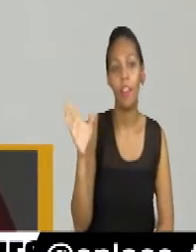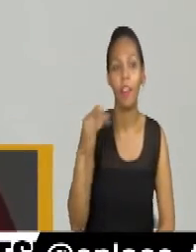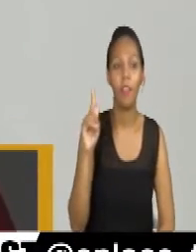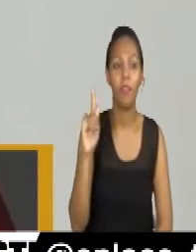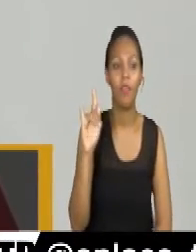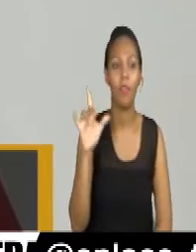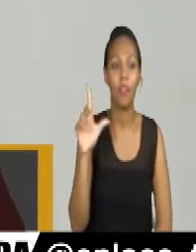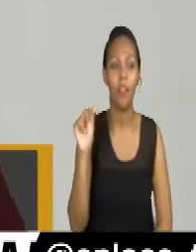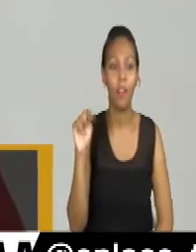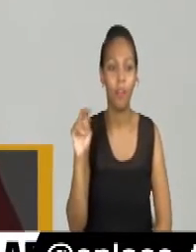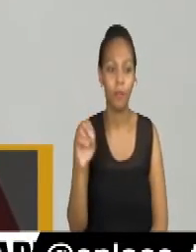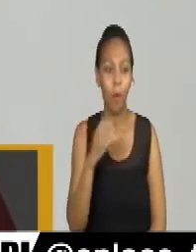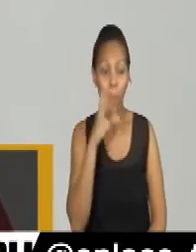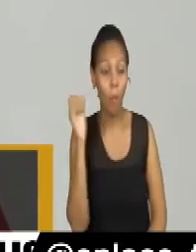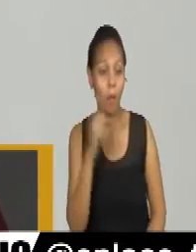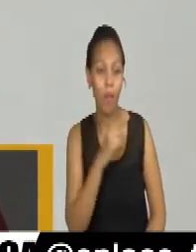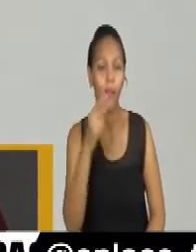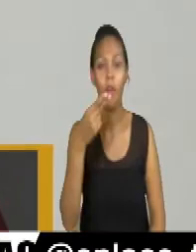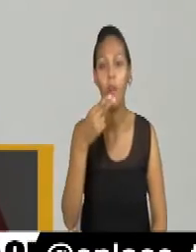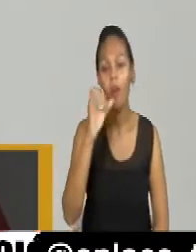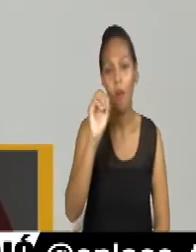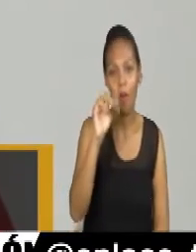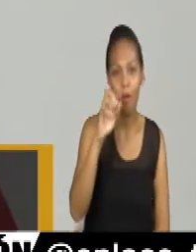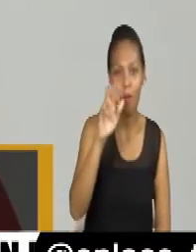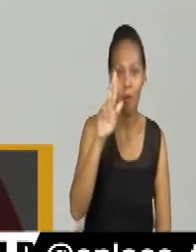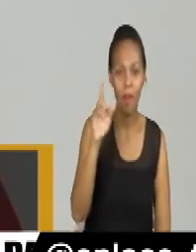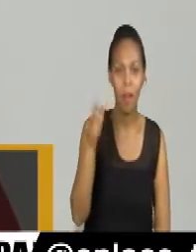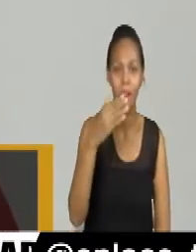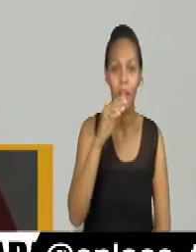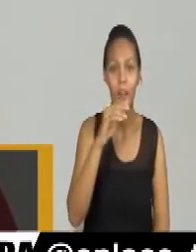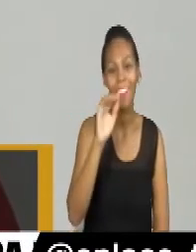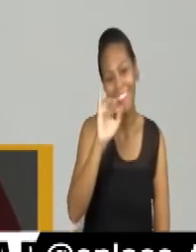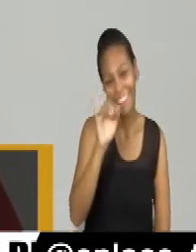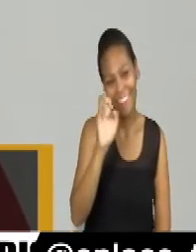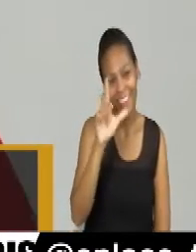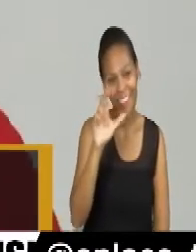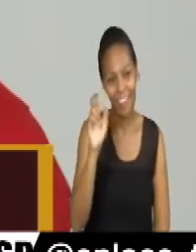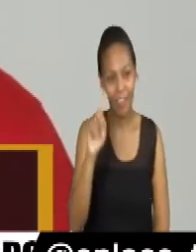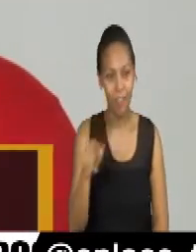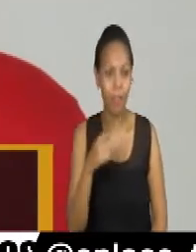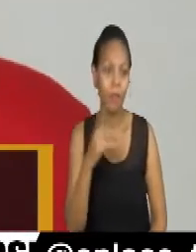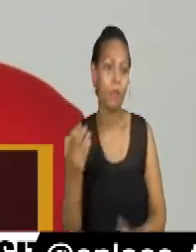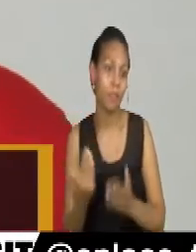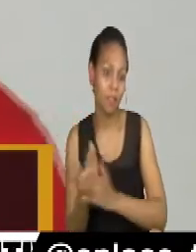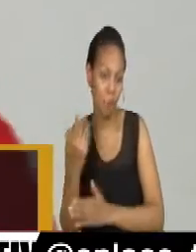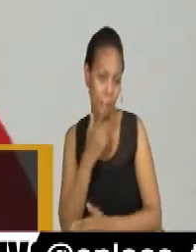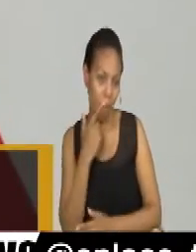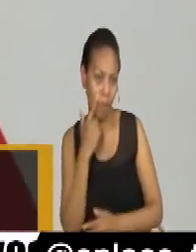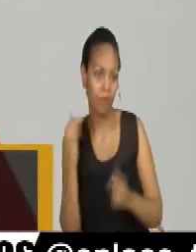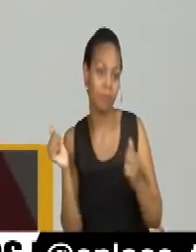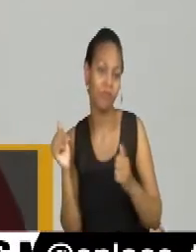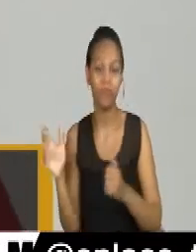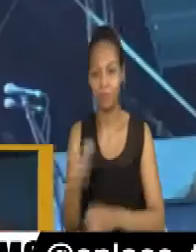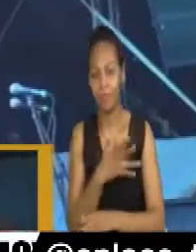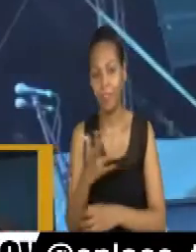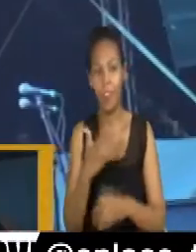Omar Geles, fue el acordeonero con quien mi papá inició Los Diablitos del Vallenato y hoy en día trabaja con